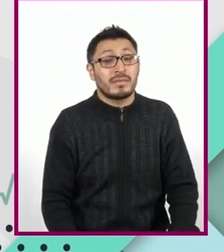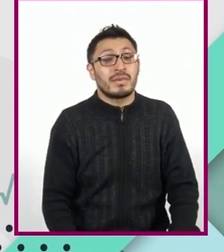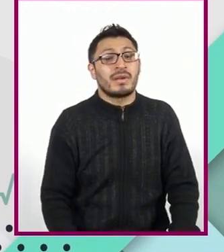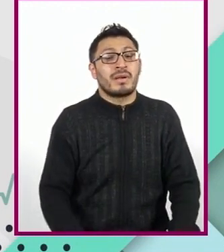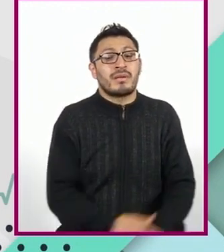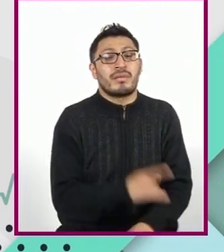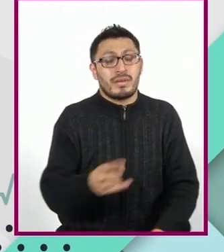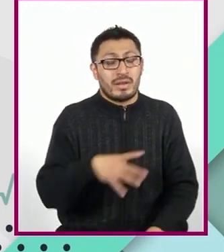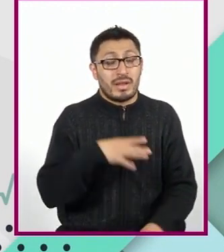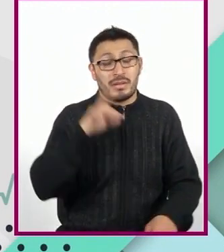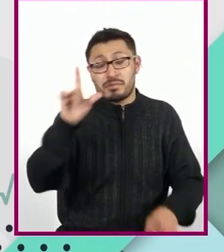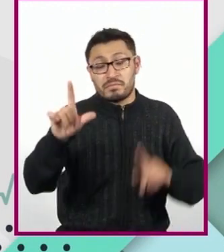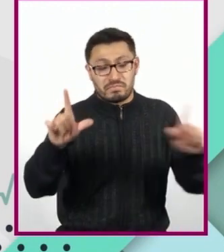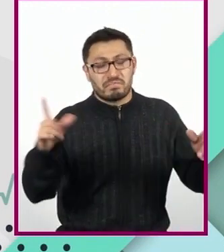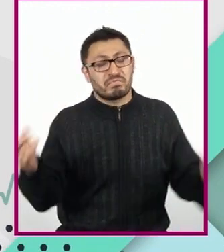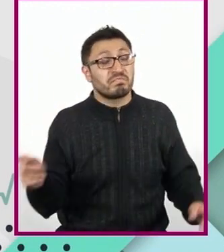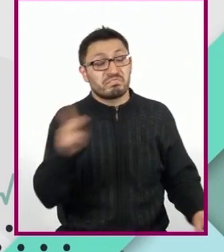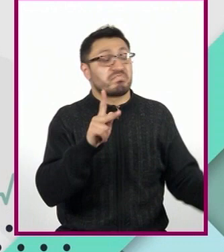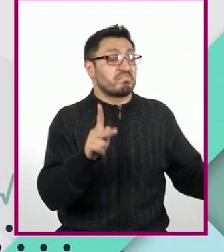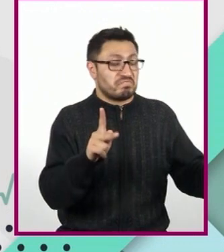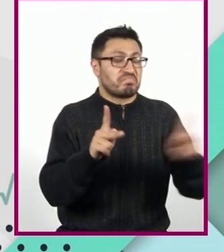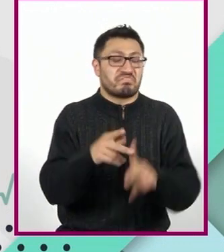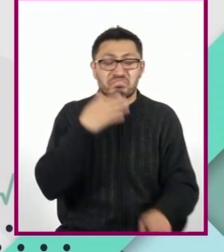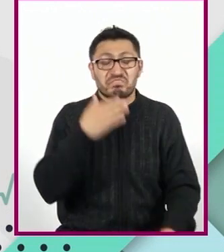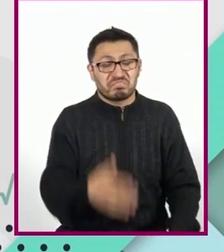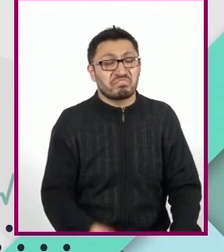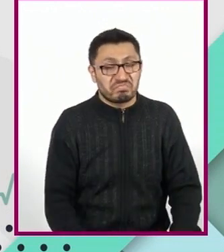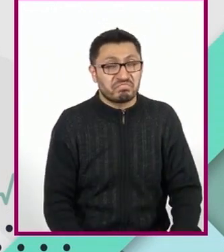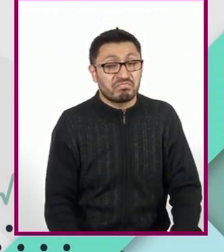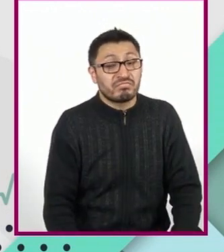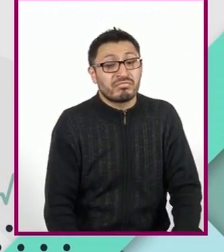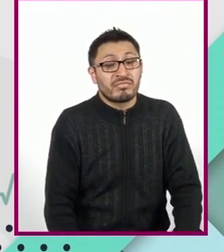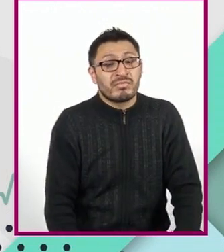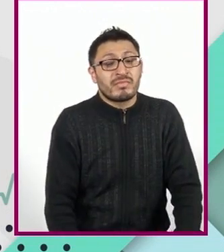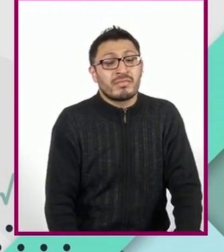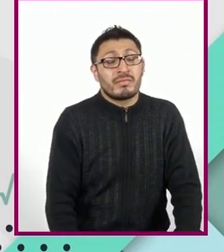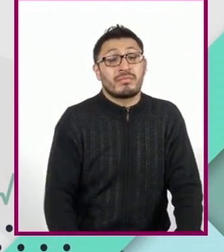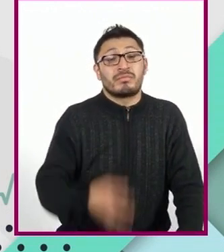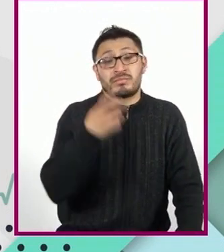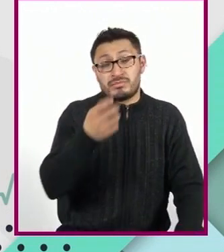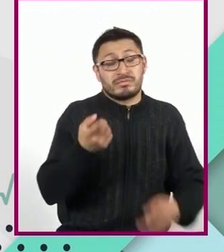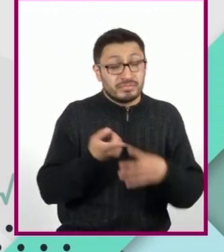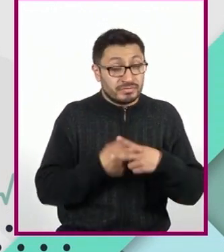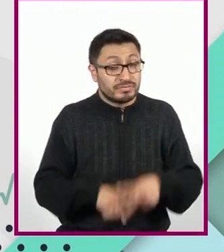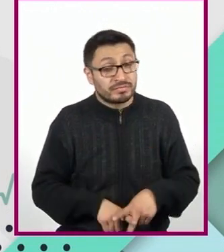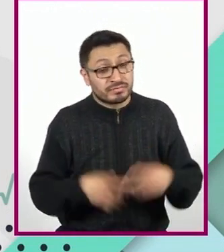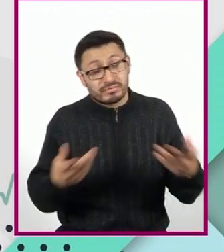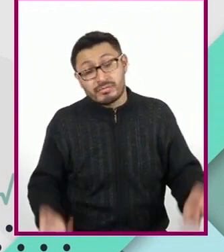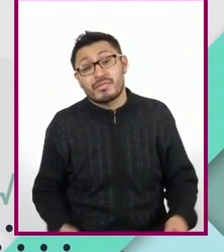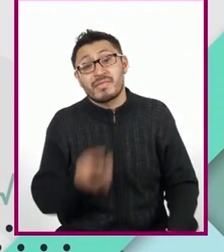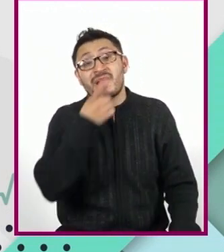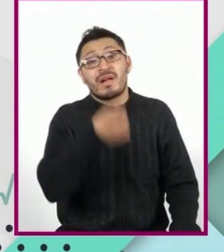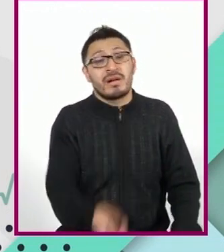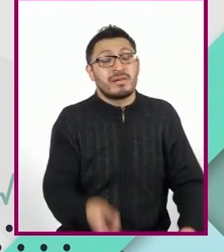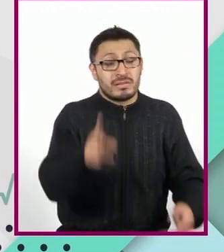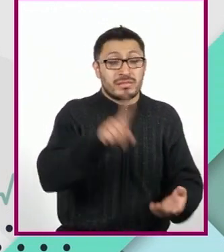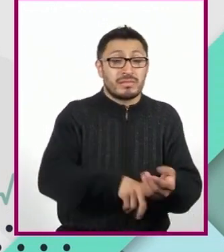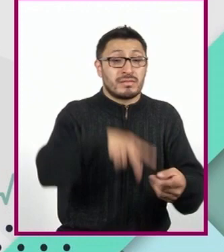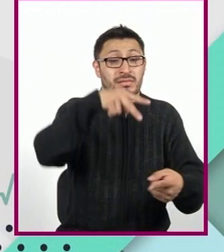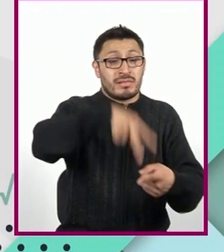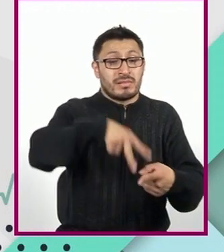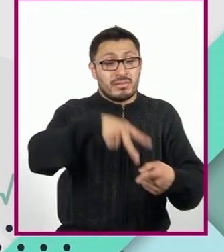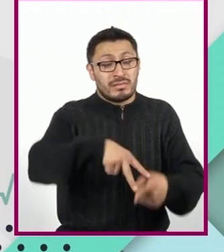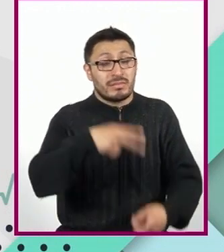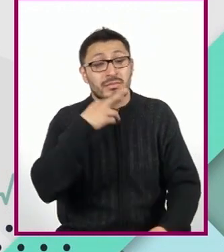por ser lados correspondientes de triángulos congruentes. A partir de lo anterior, podemos decir que los triángulos que se